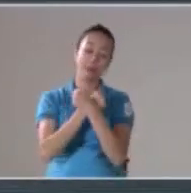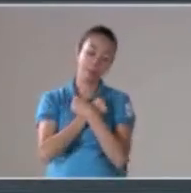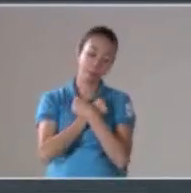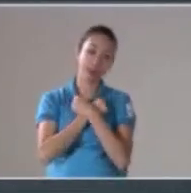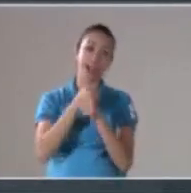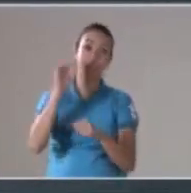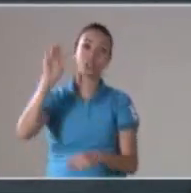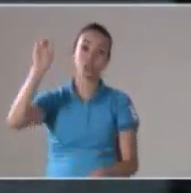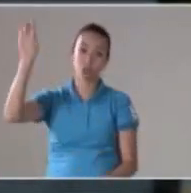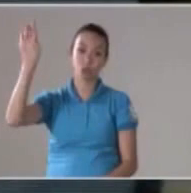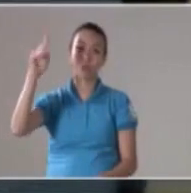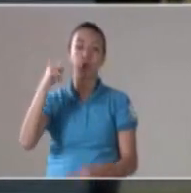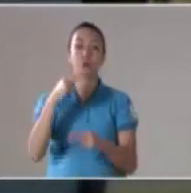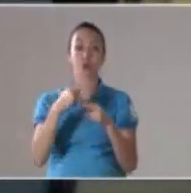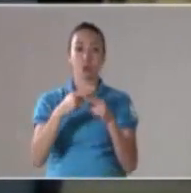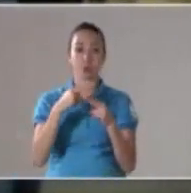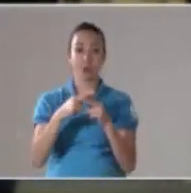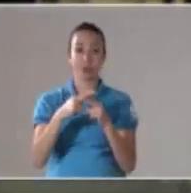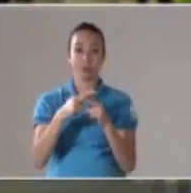nombre.